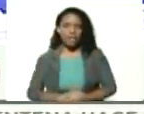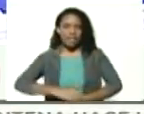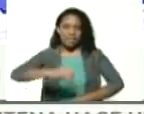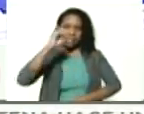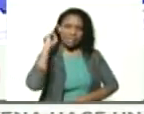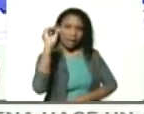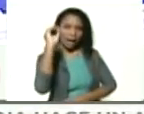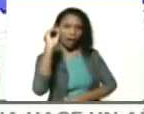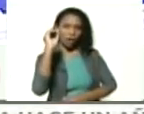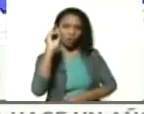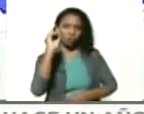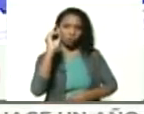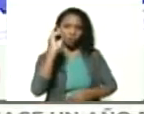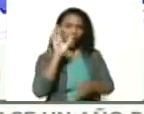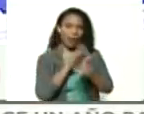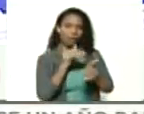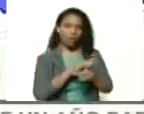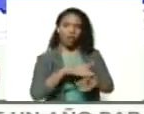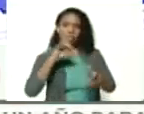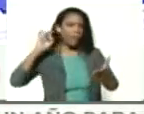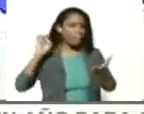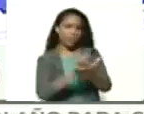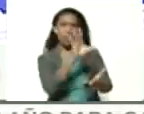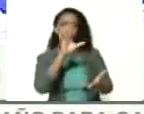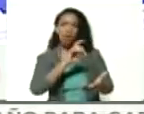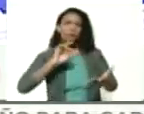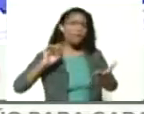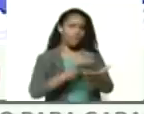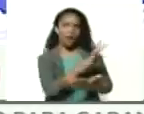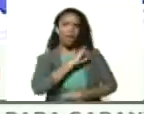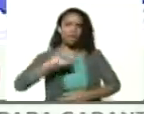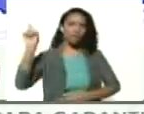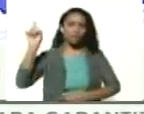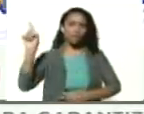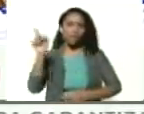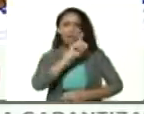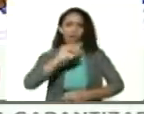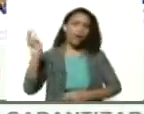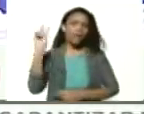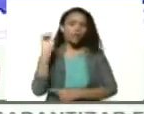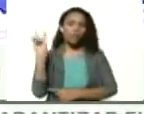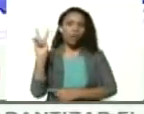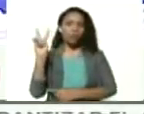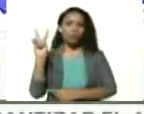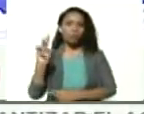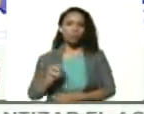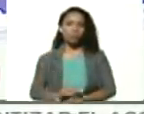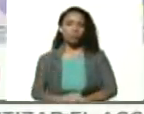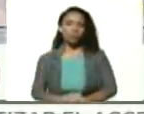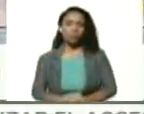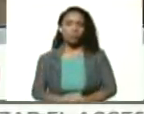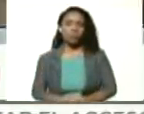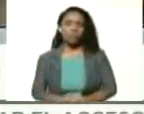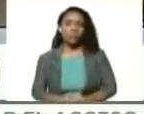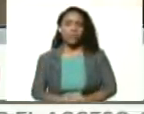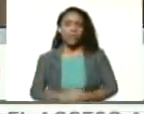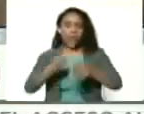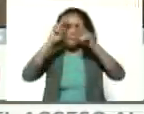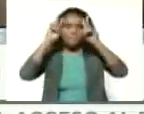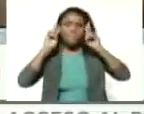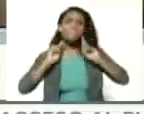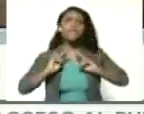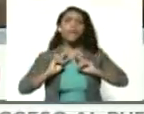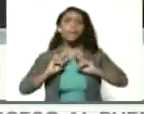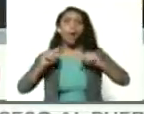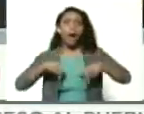Cero tolerancia. Que se vayan fuera de Venezuela. Fuera de Venezuela. Y limpiemos al